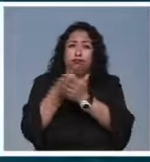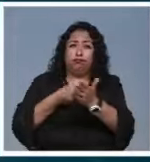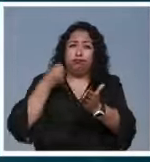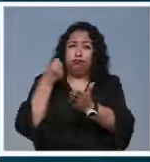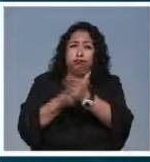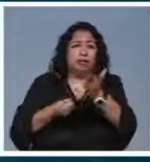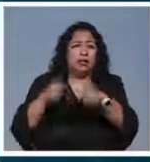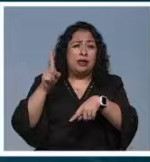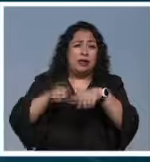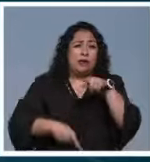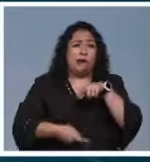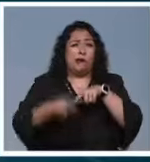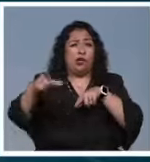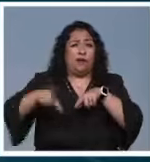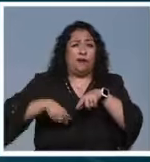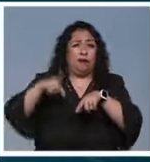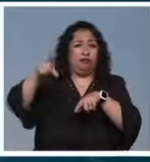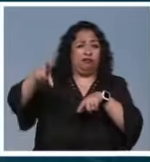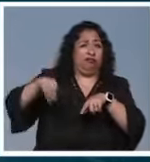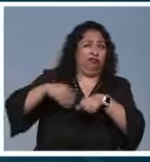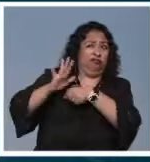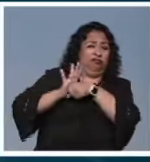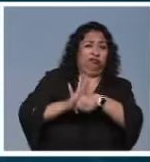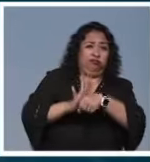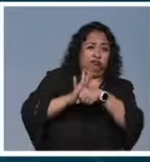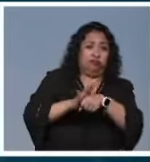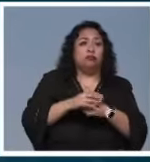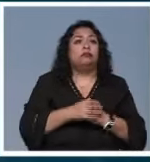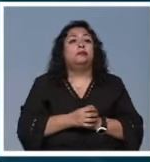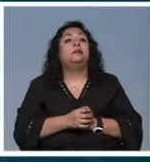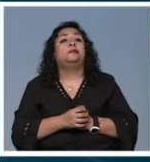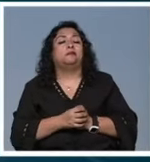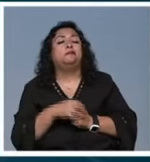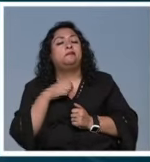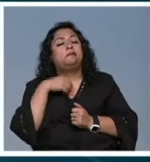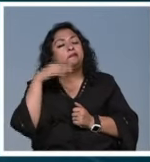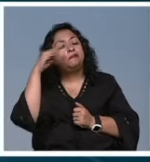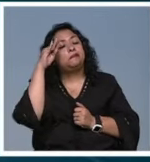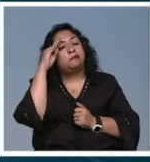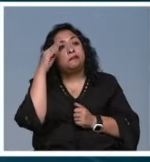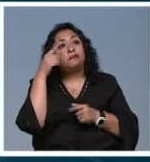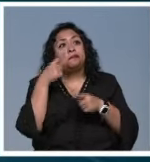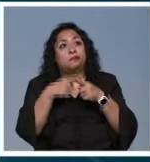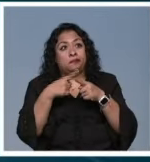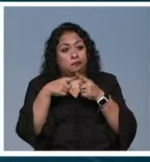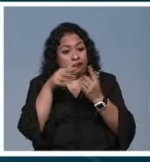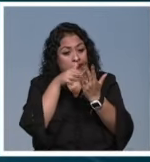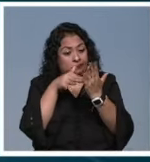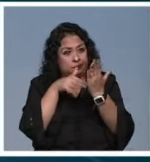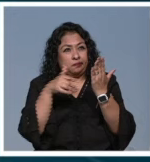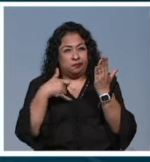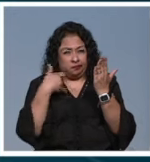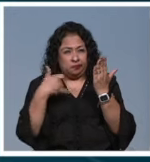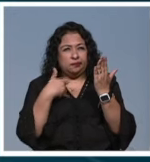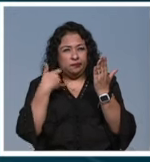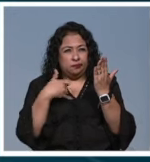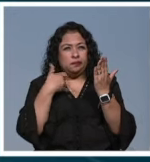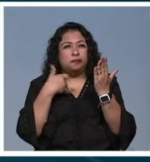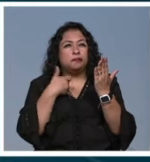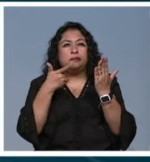salida de un gobierno al que se acusaba de represor. Creo que quienes la lean y sean muy jóvenes